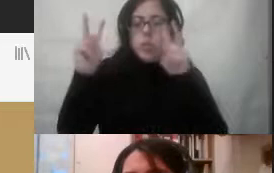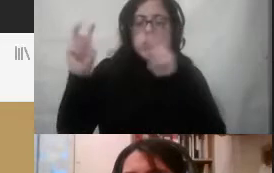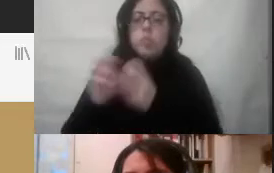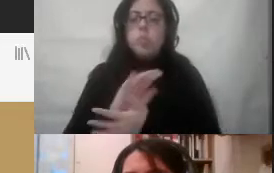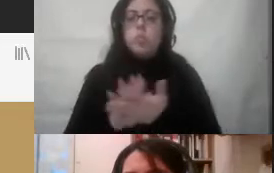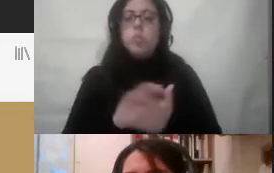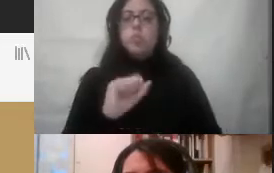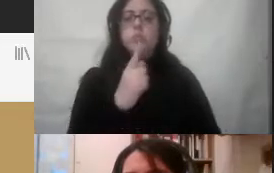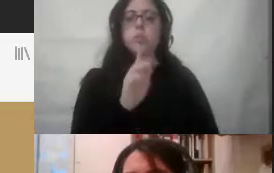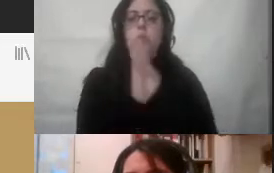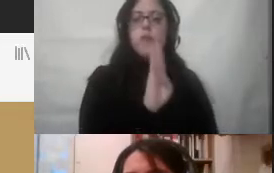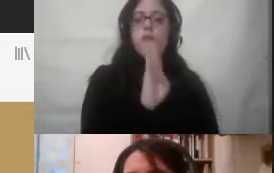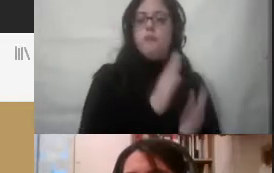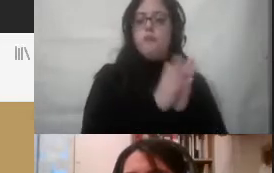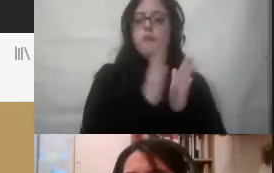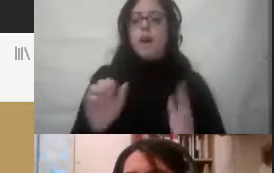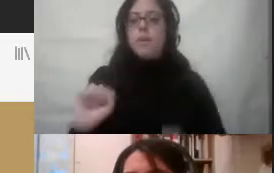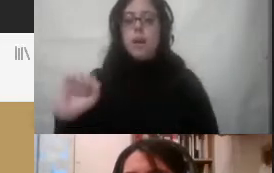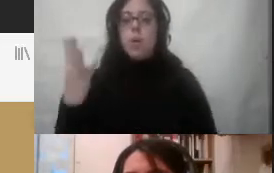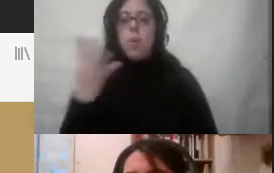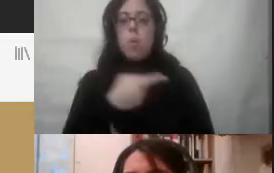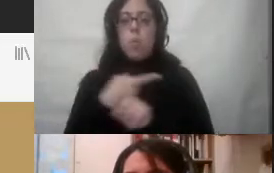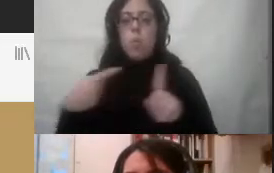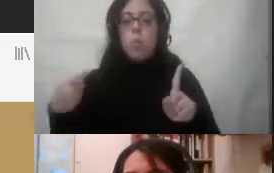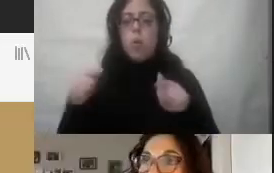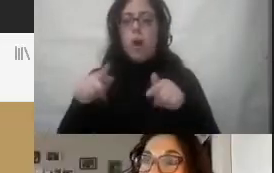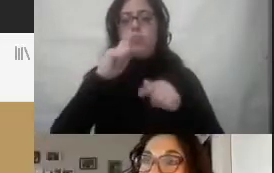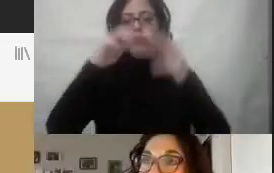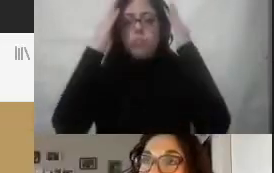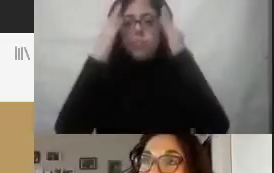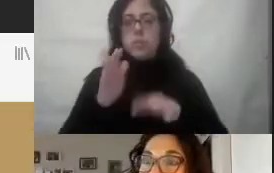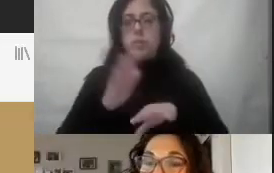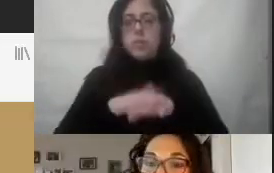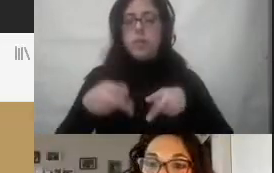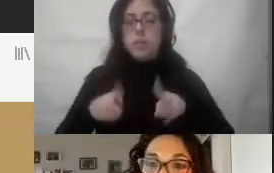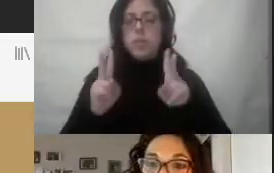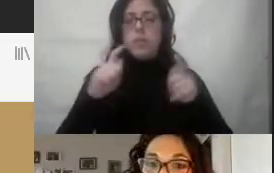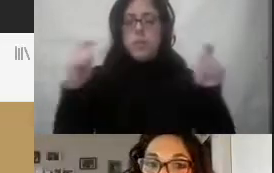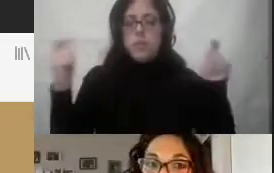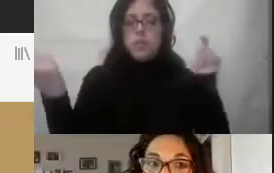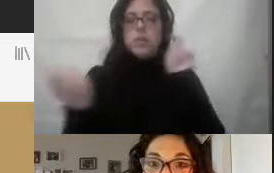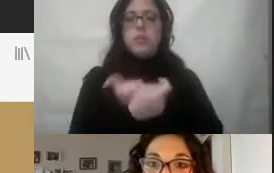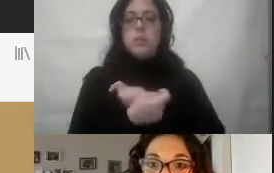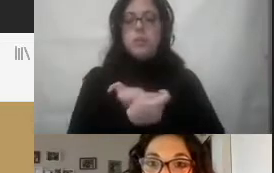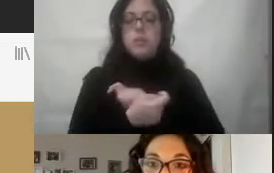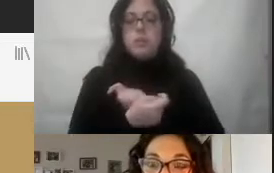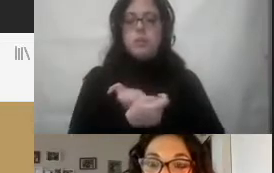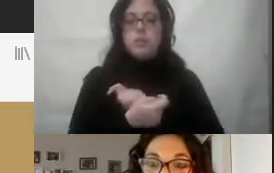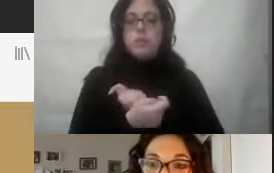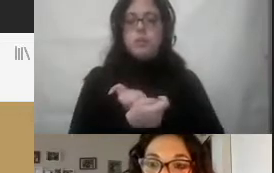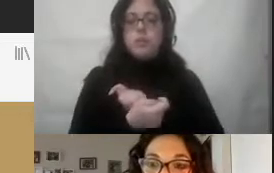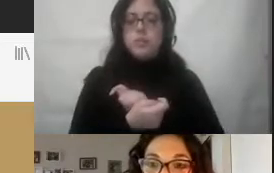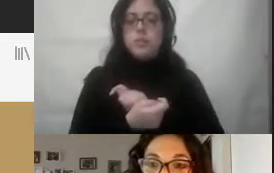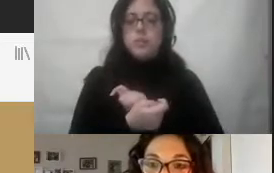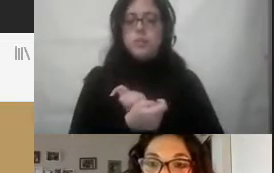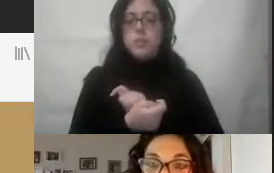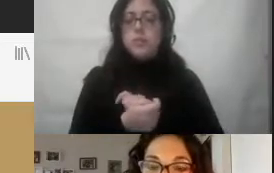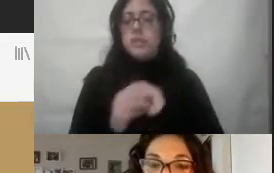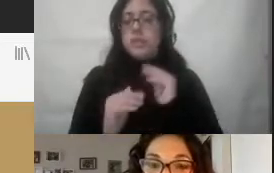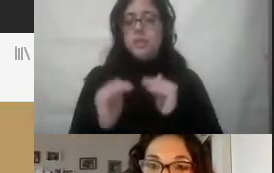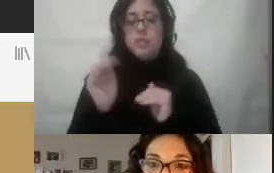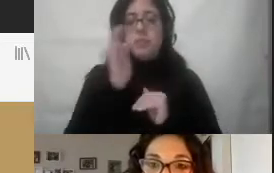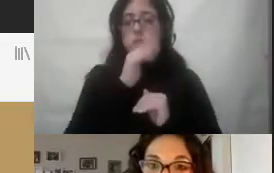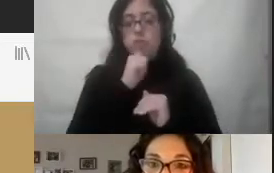a cuarto medio. Es un enfoque que permite esa transversalidad que muchas veces no existe en el